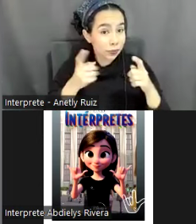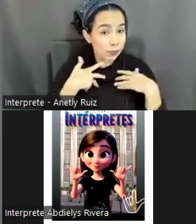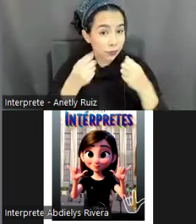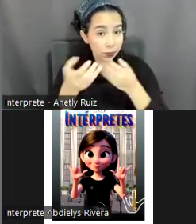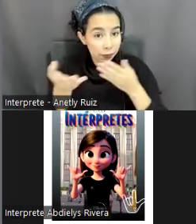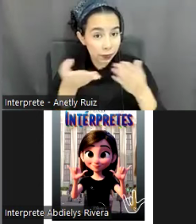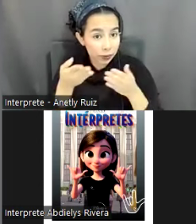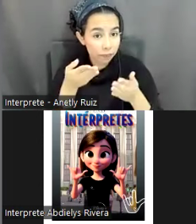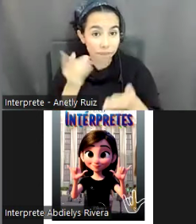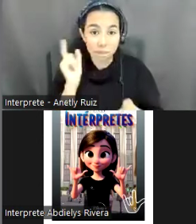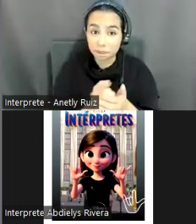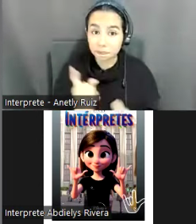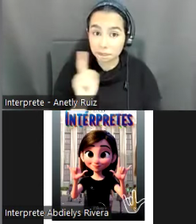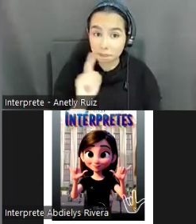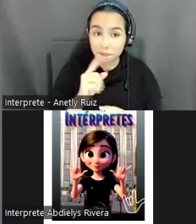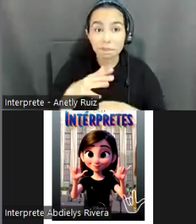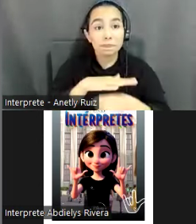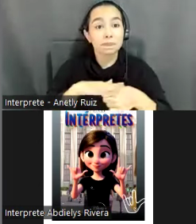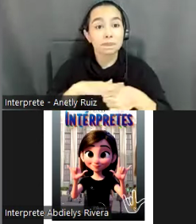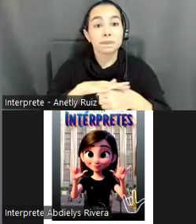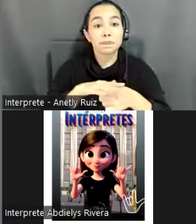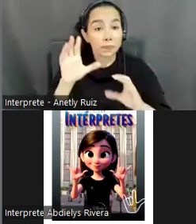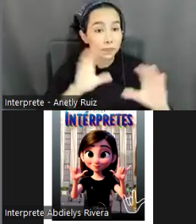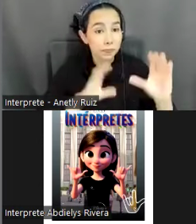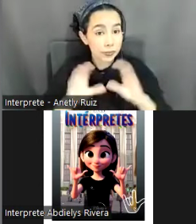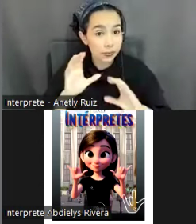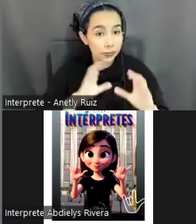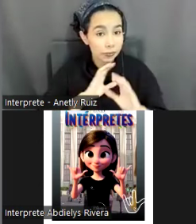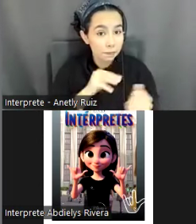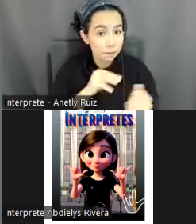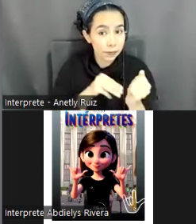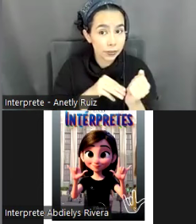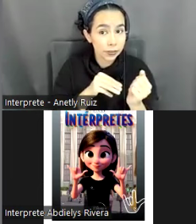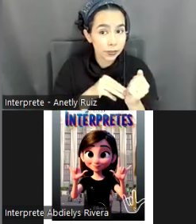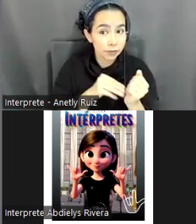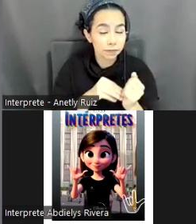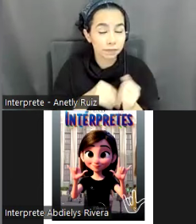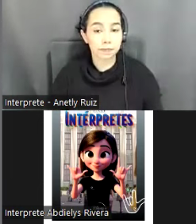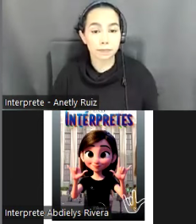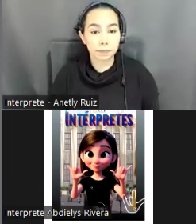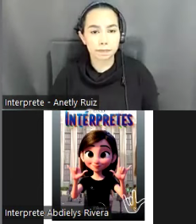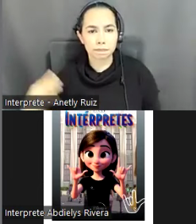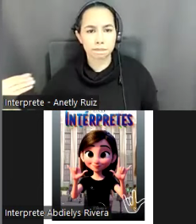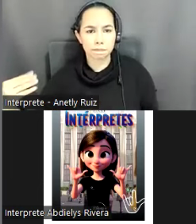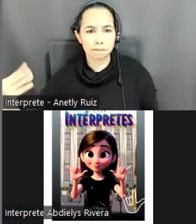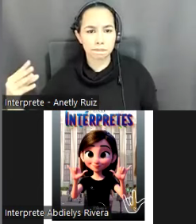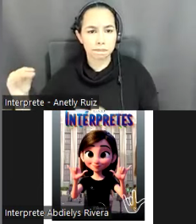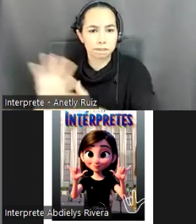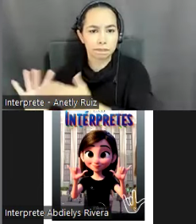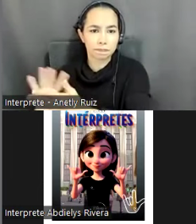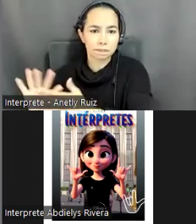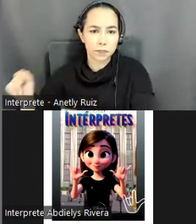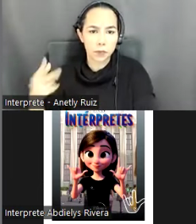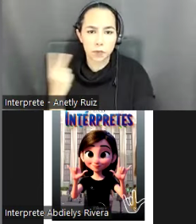de ciencias médicas. Tienes el Fue parte, administradora. Fue administradora del Hospital San Lucas en el periodo